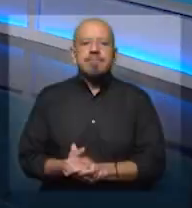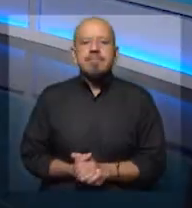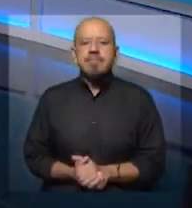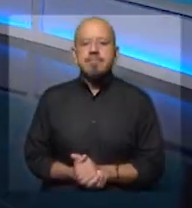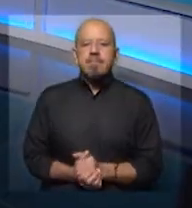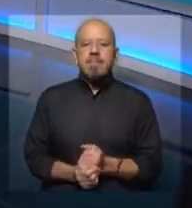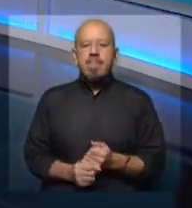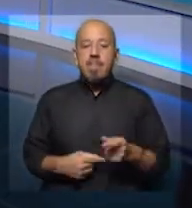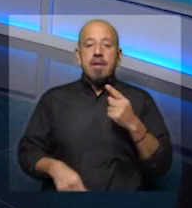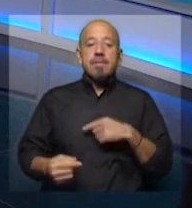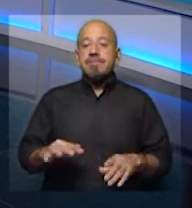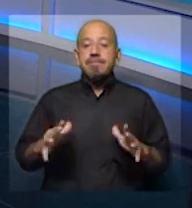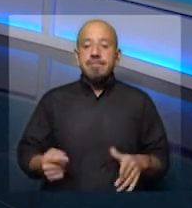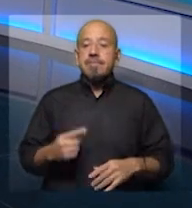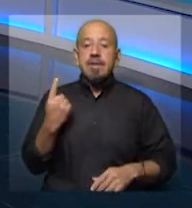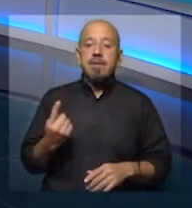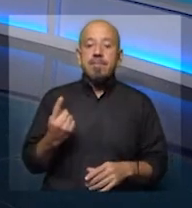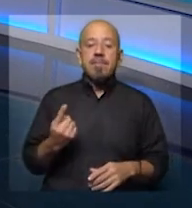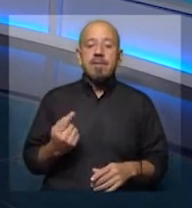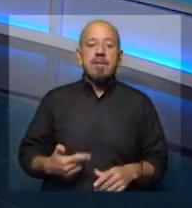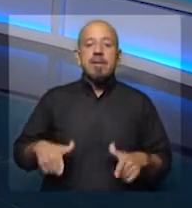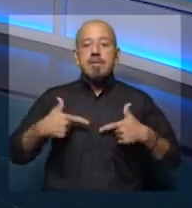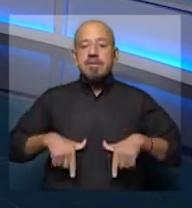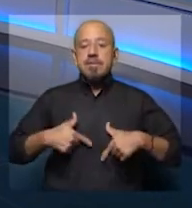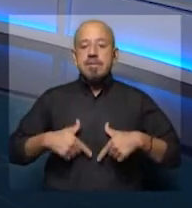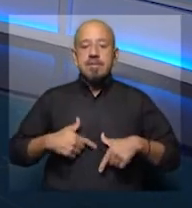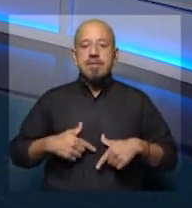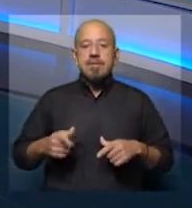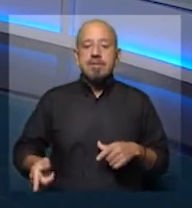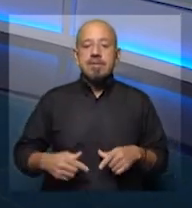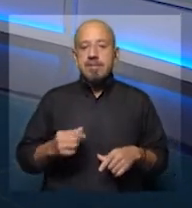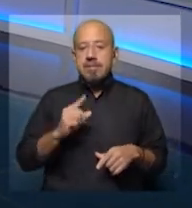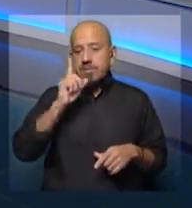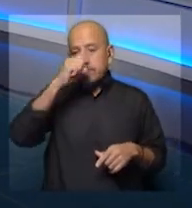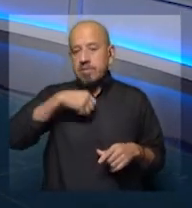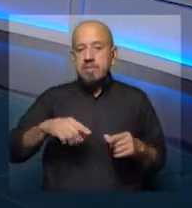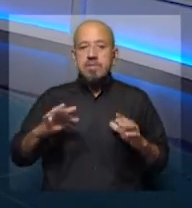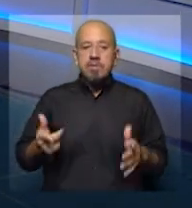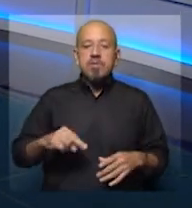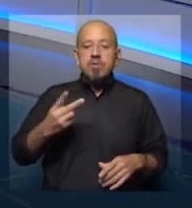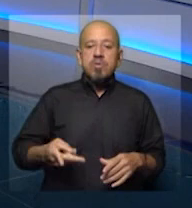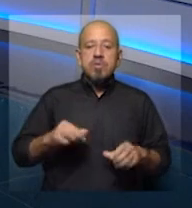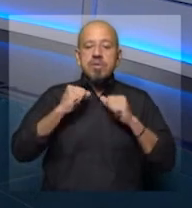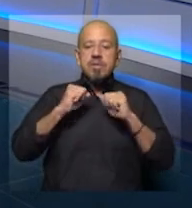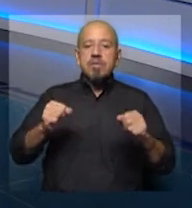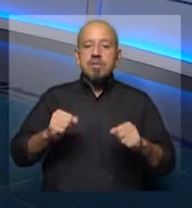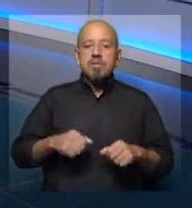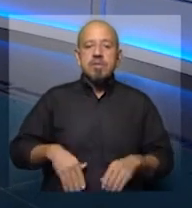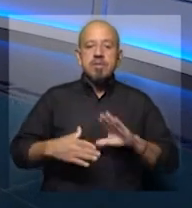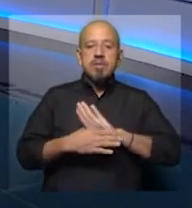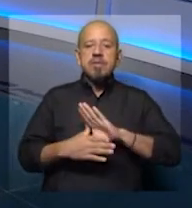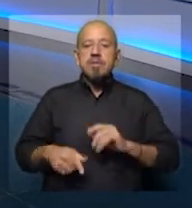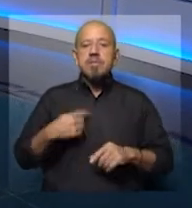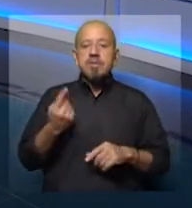fue la primera intendenta de Montevideo también fue subsecretaria del mes y desde el próximo viernes será la